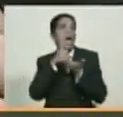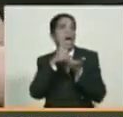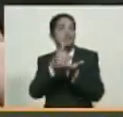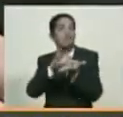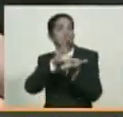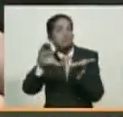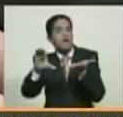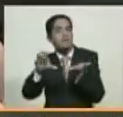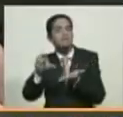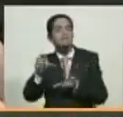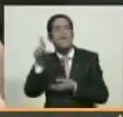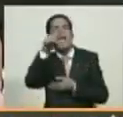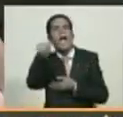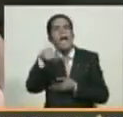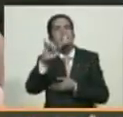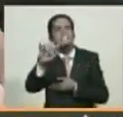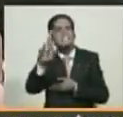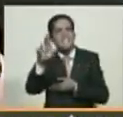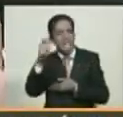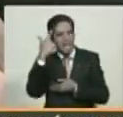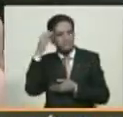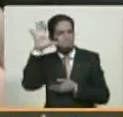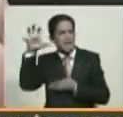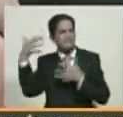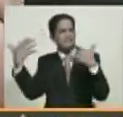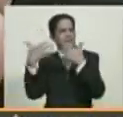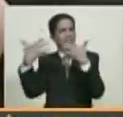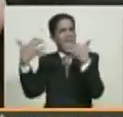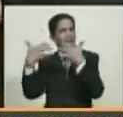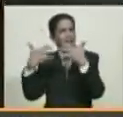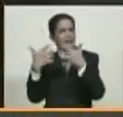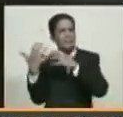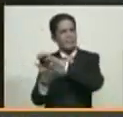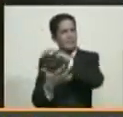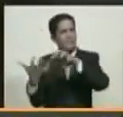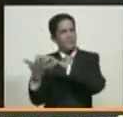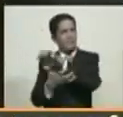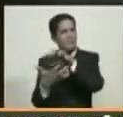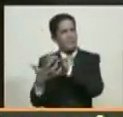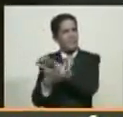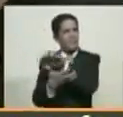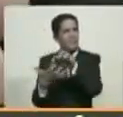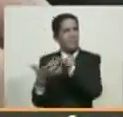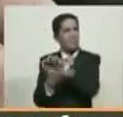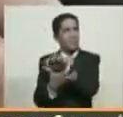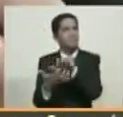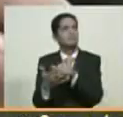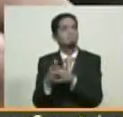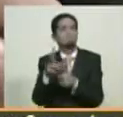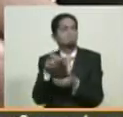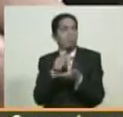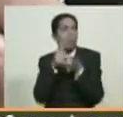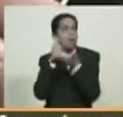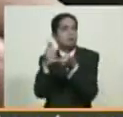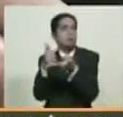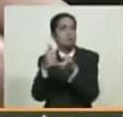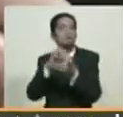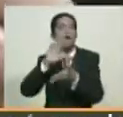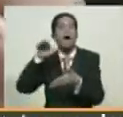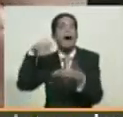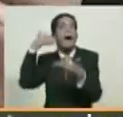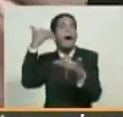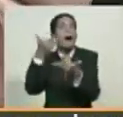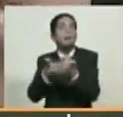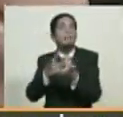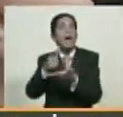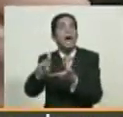Siria, país en guerra también de fuerzas, por las fuerzas imperiales, que no habrá ayuda humanitaria hasta que no exista